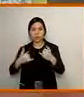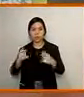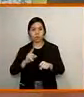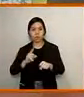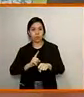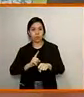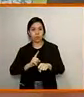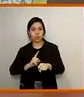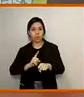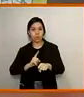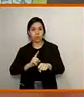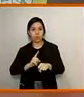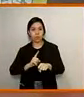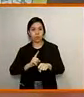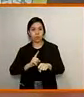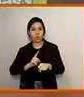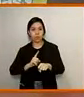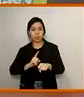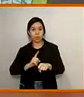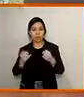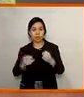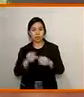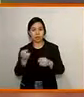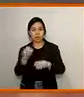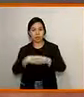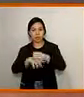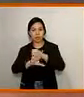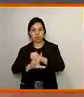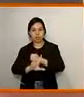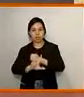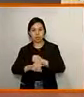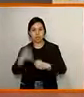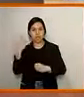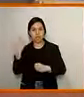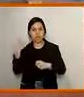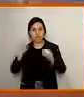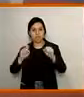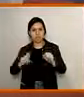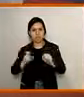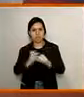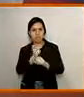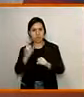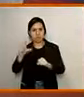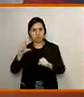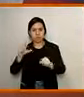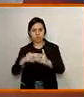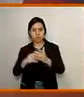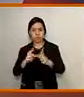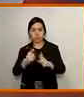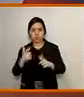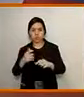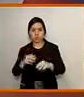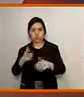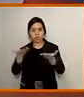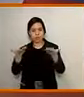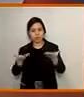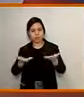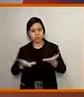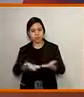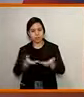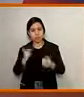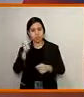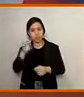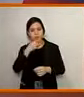llegado el momento de pegar y ganar con nuestro juego de P3 y así de fácil ganar 100.000 lempiras. Pero le damos la bienvenida a